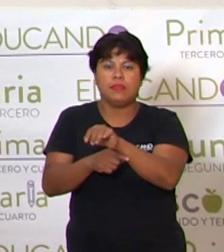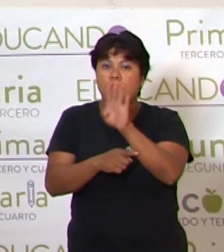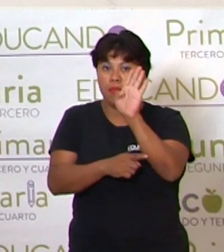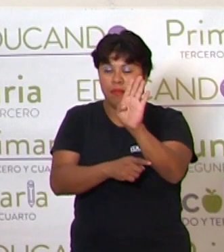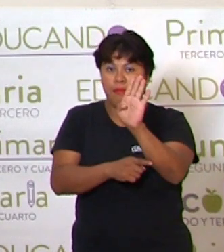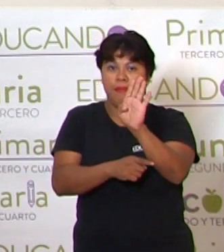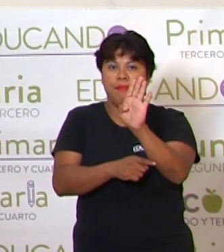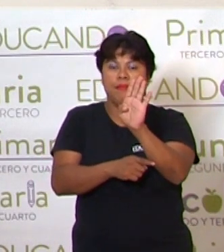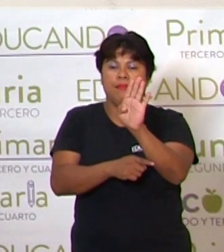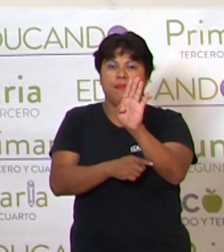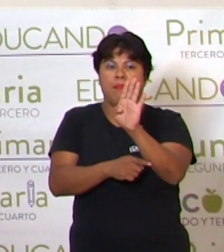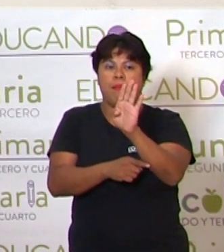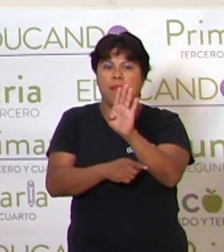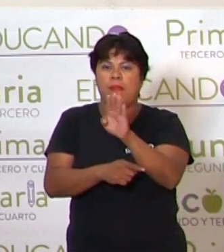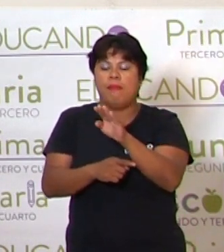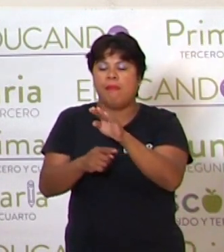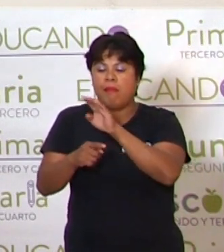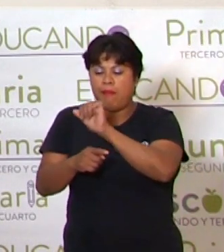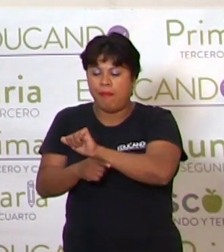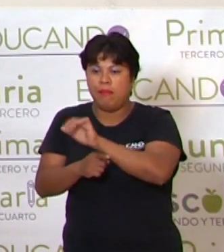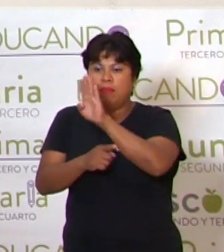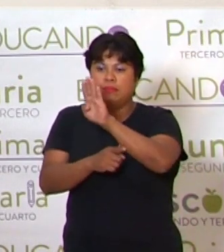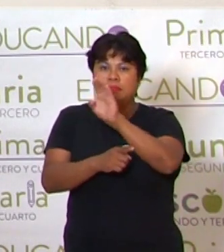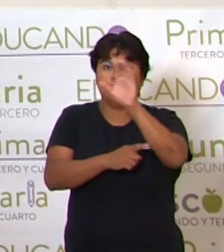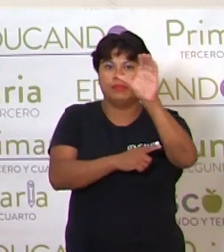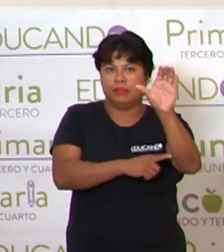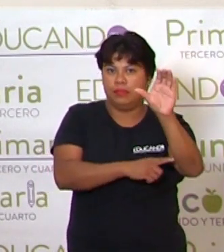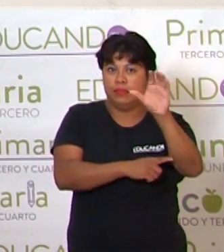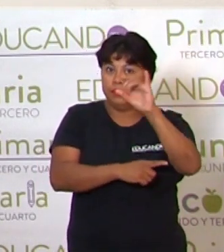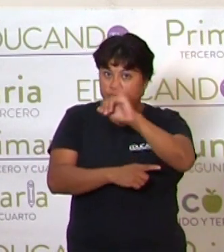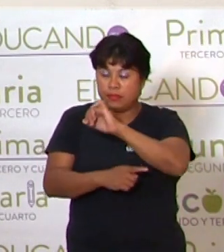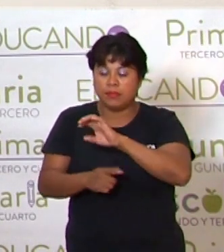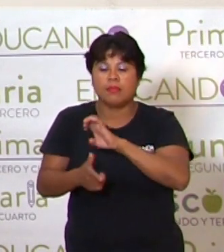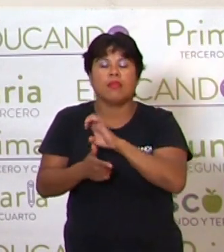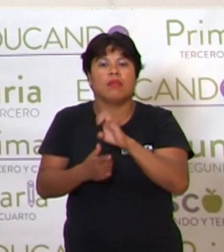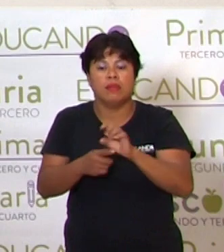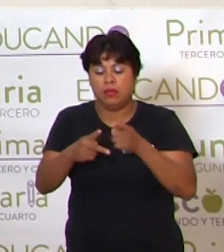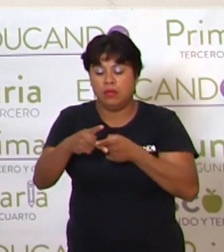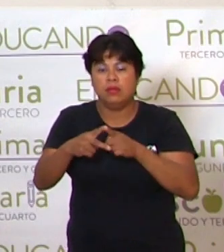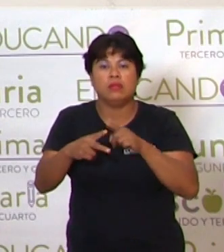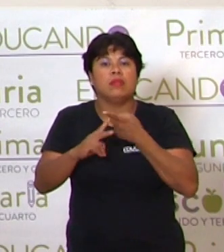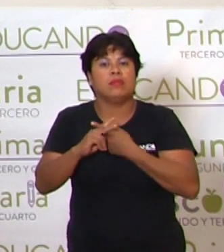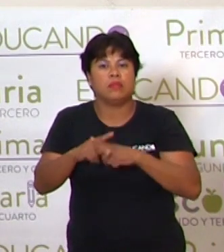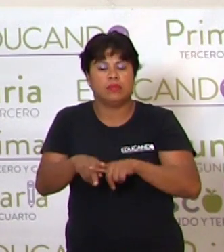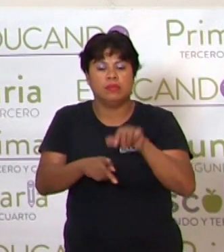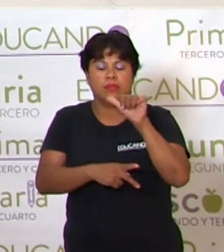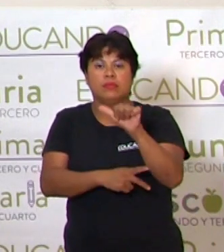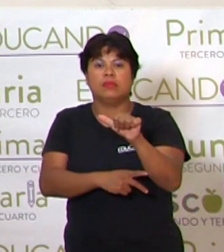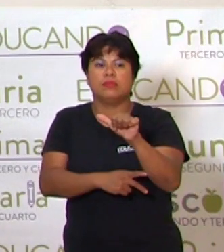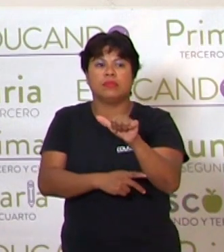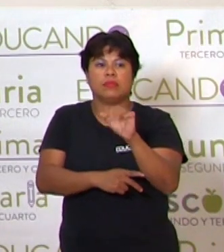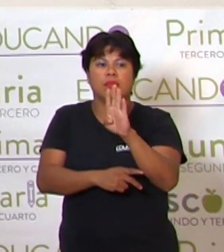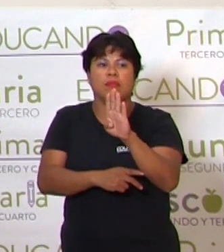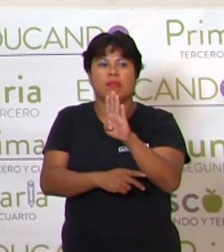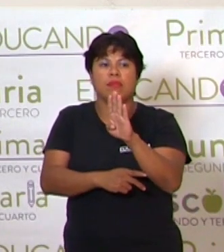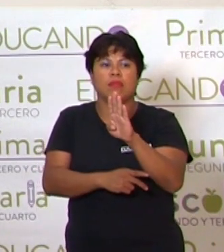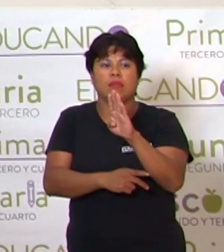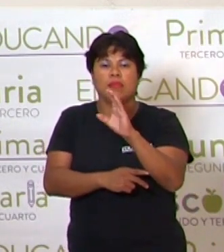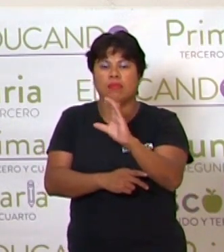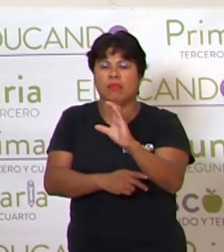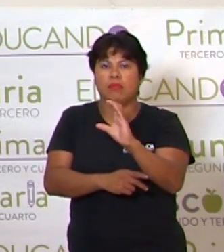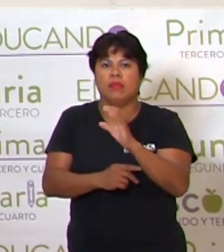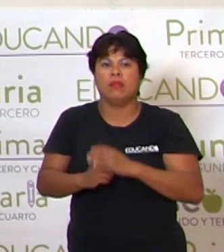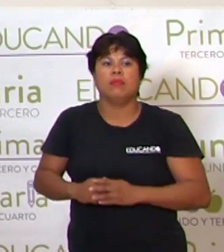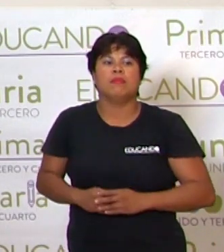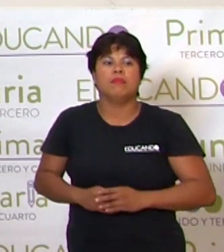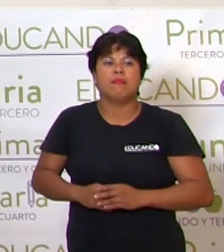B y C. ¿Sí? Entonces los ángulos empiezan A, B y C.